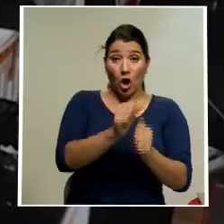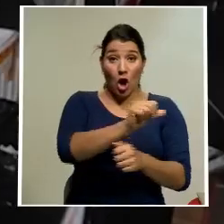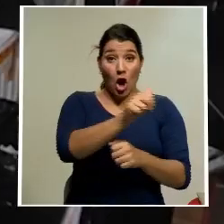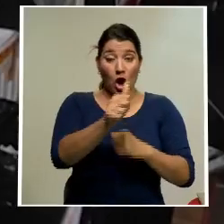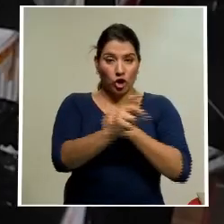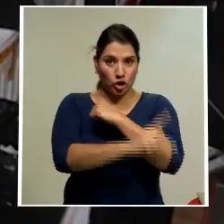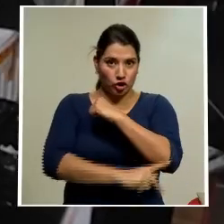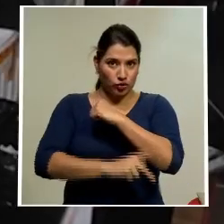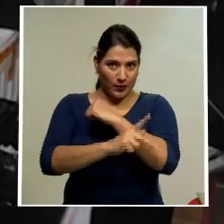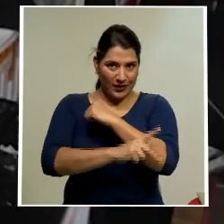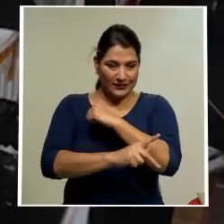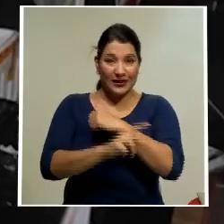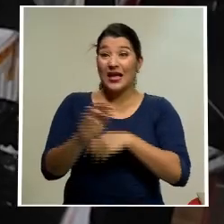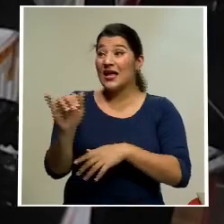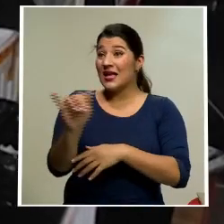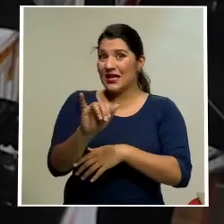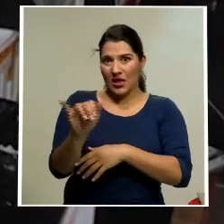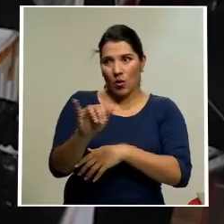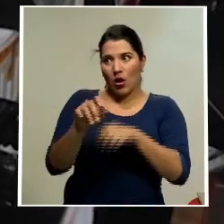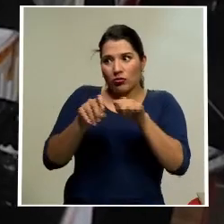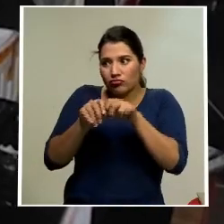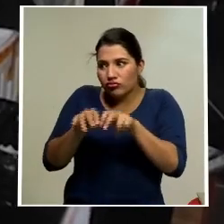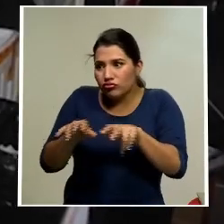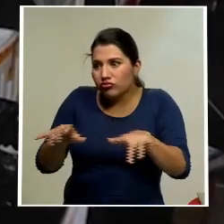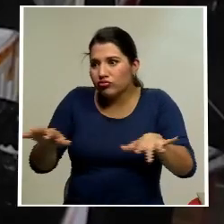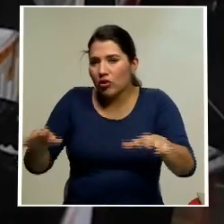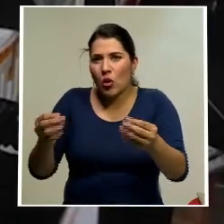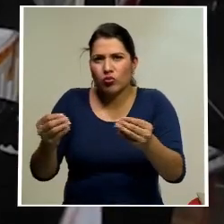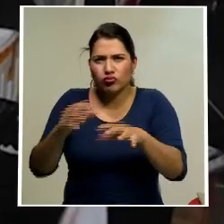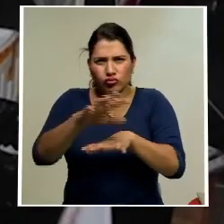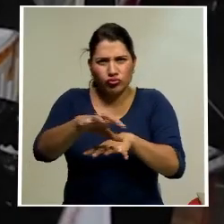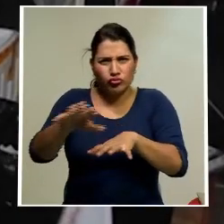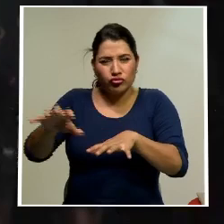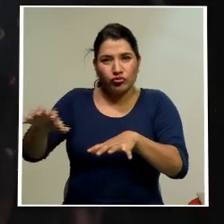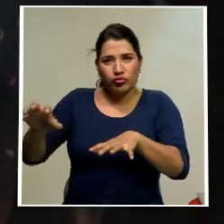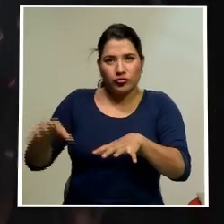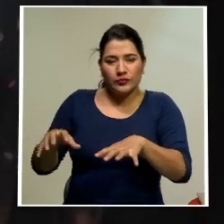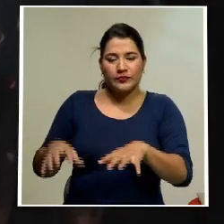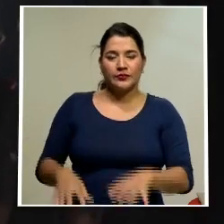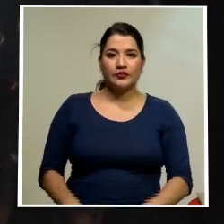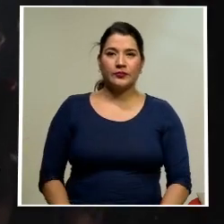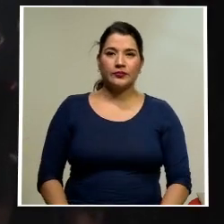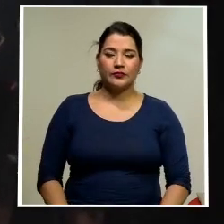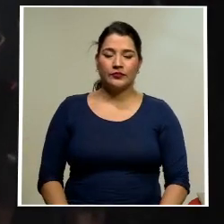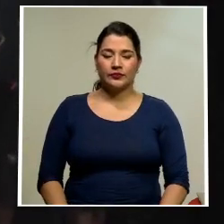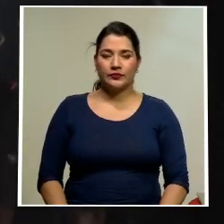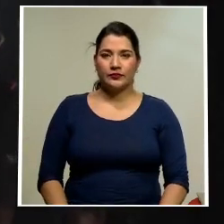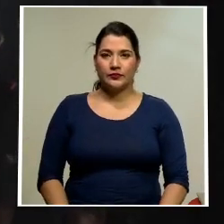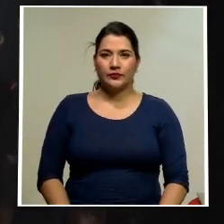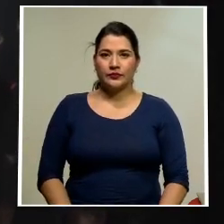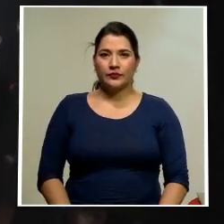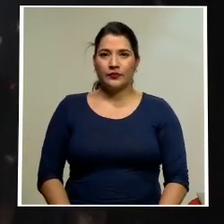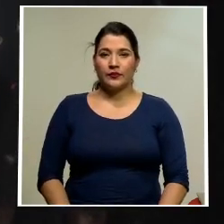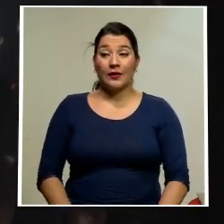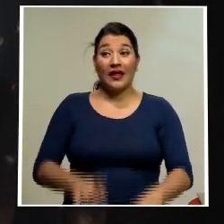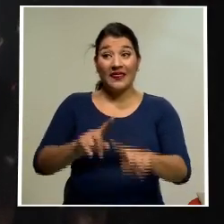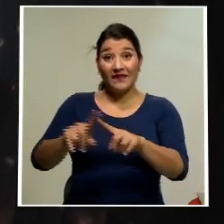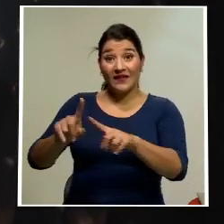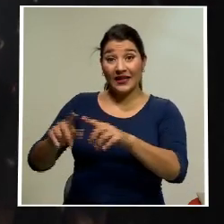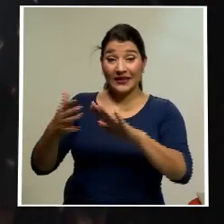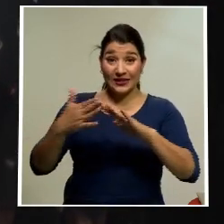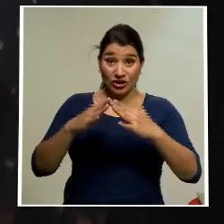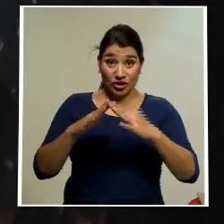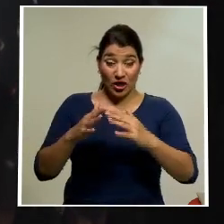la extensión geográfica de este nuevo foco de contagios es la más importante de los últimos meses en China. En varias ciudades,